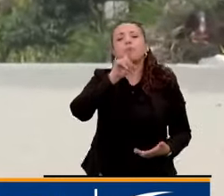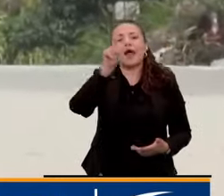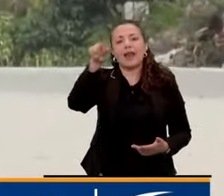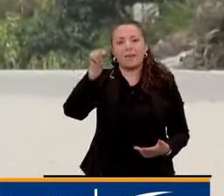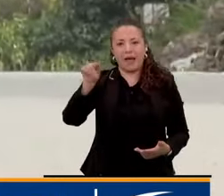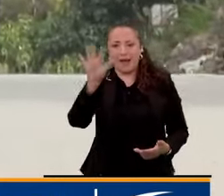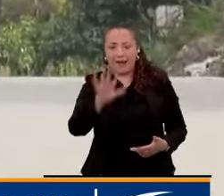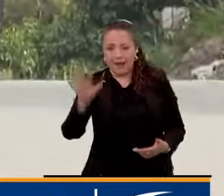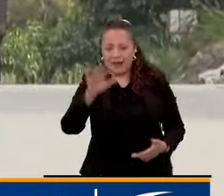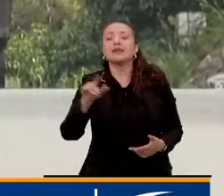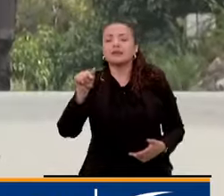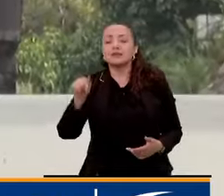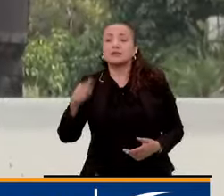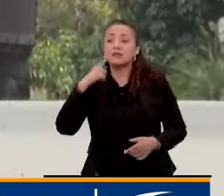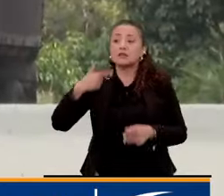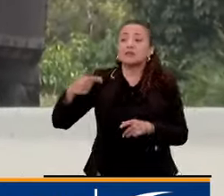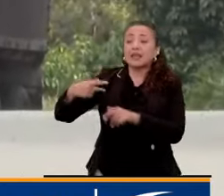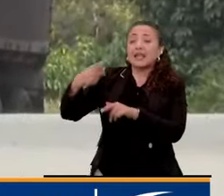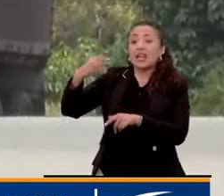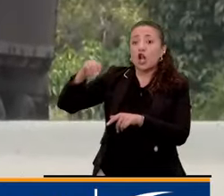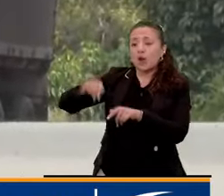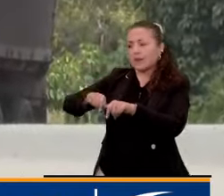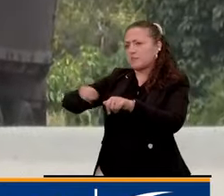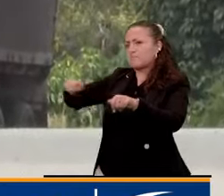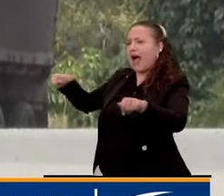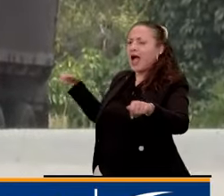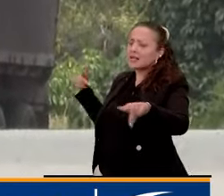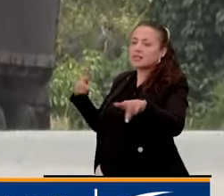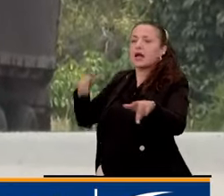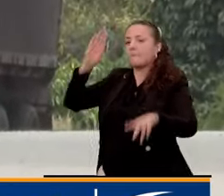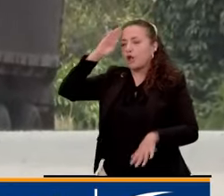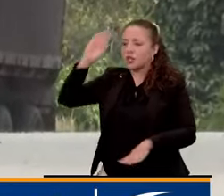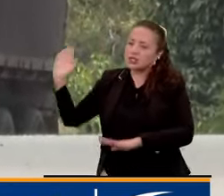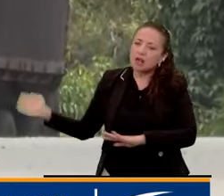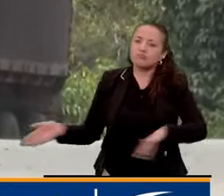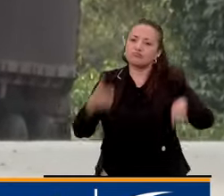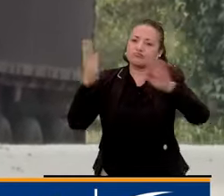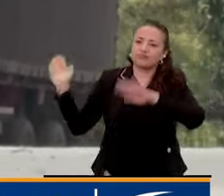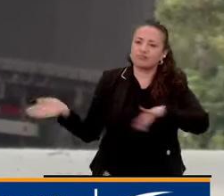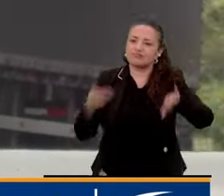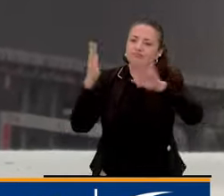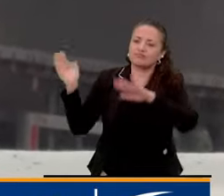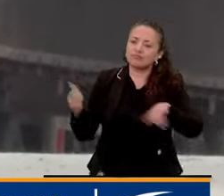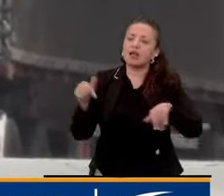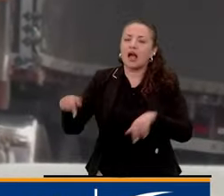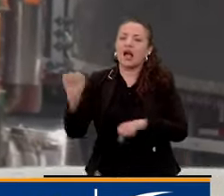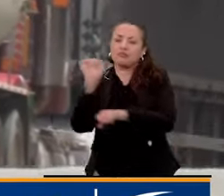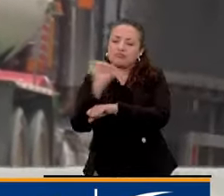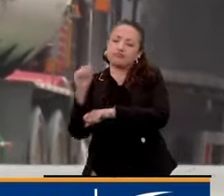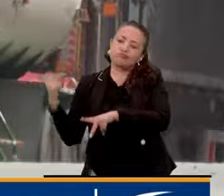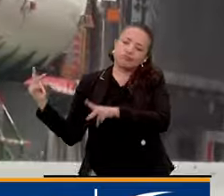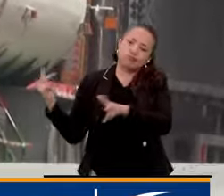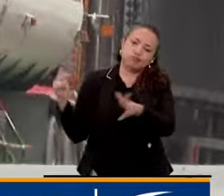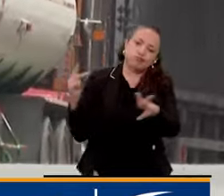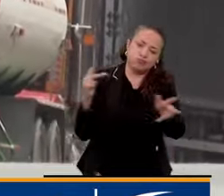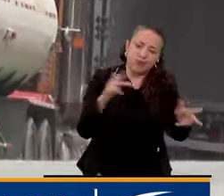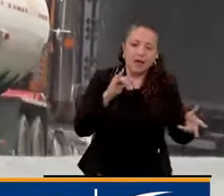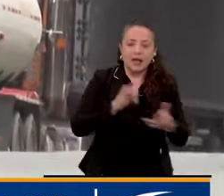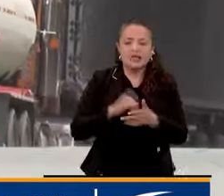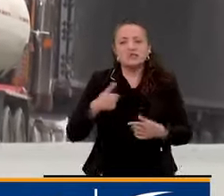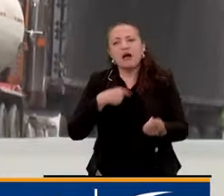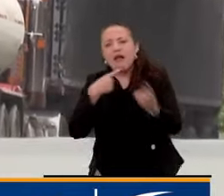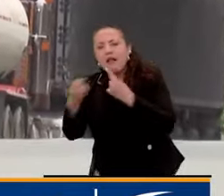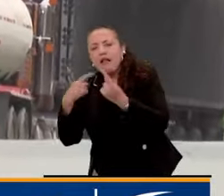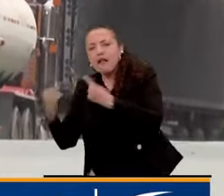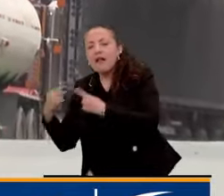varios kilómetros la policía está regulando aquí la movilidad para que los transportadores puedan seguir con sus recorridos hemos hablado con ellos y hay